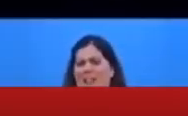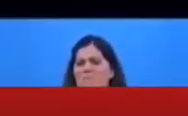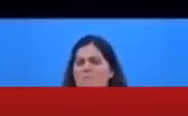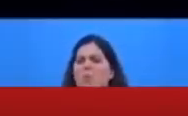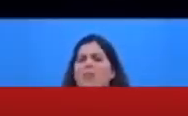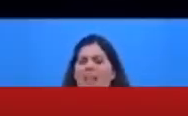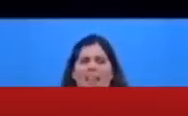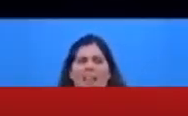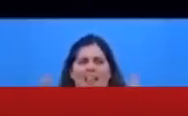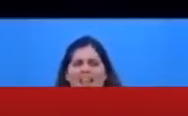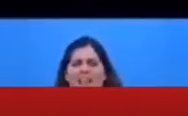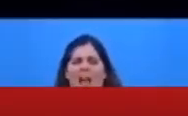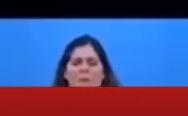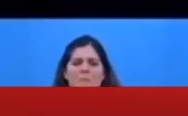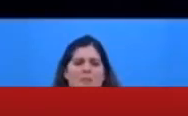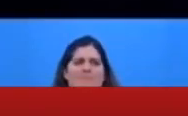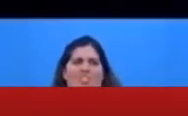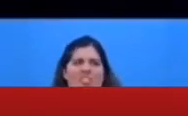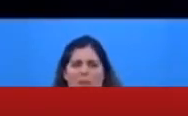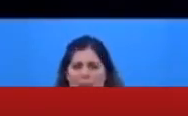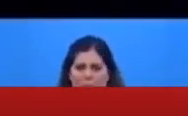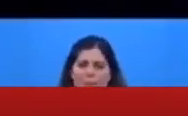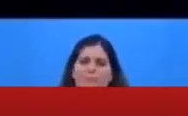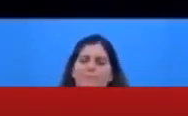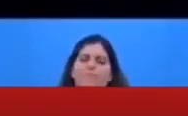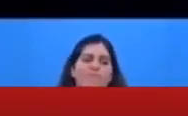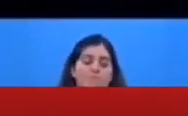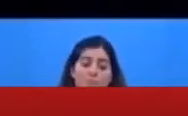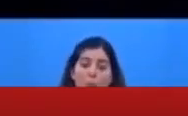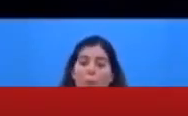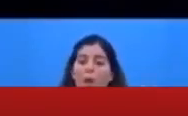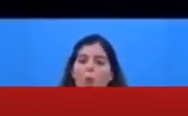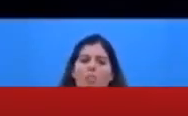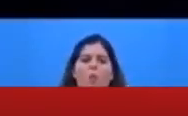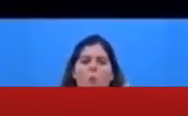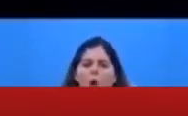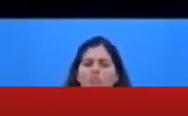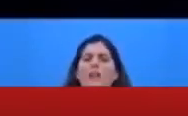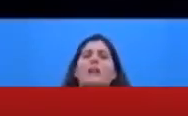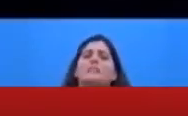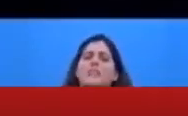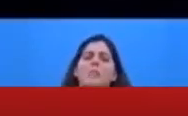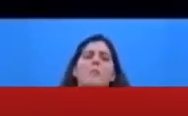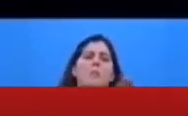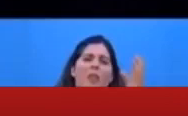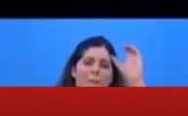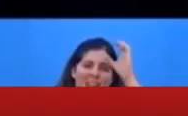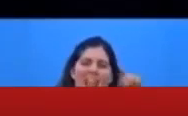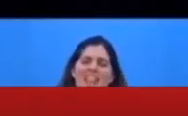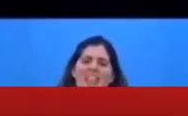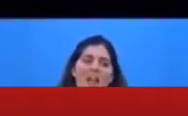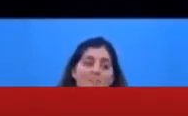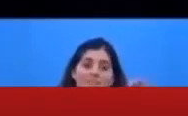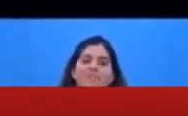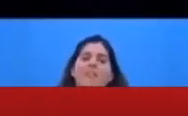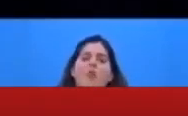el cambio climático nos está exigiendo eso. Vamos a cuidar nuestros bosques y vamos a pedirle a la minería que se desarrolle